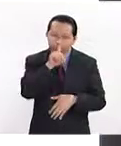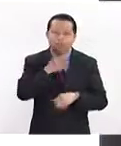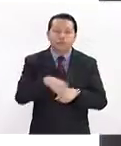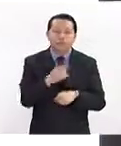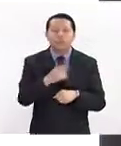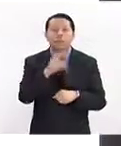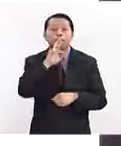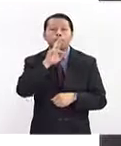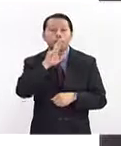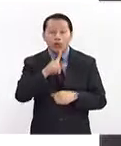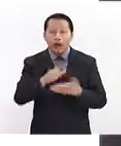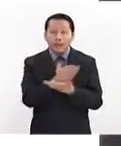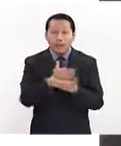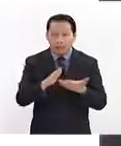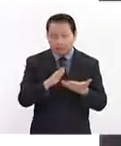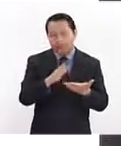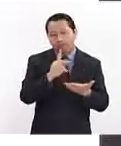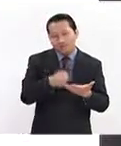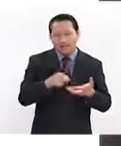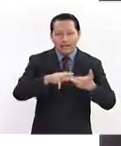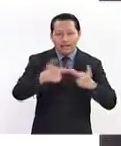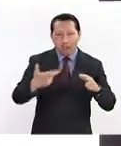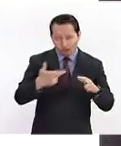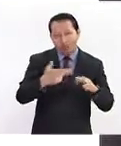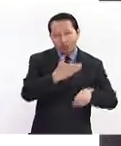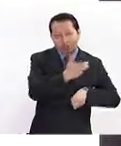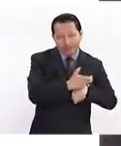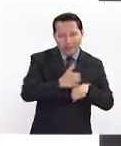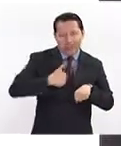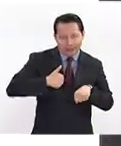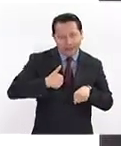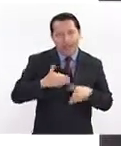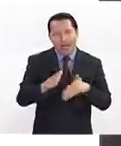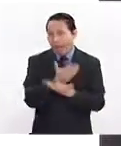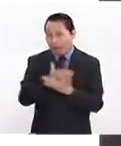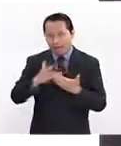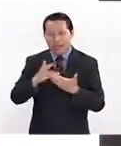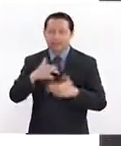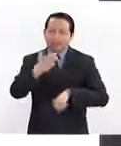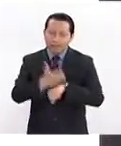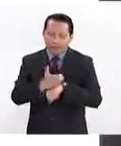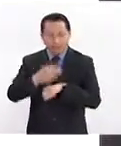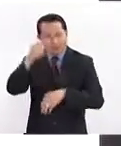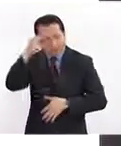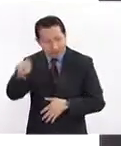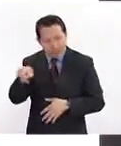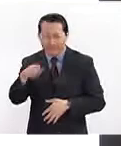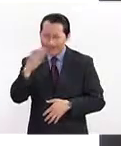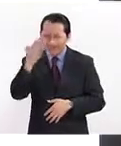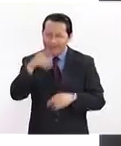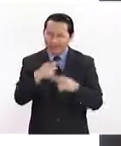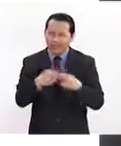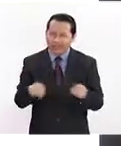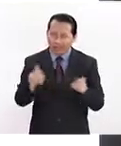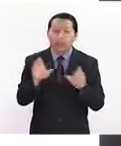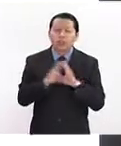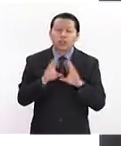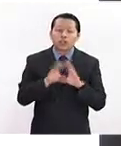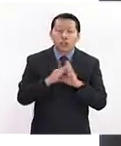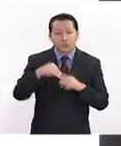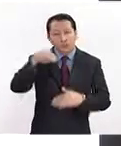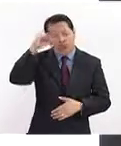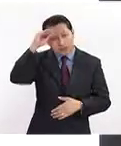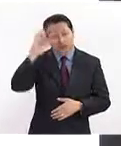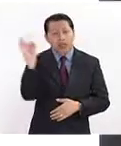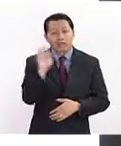bilaterales, pues sabemos que la relación entre Estados Unidos y Canadá es de una naturaleza muy distinta a la de México. Entonces podríamos estar pensando en que